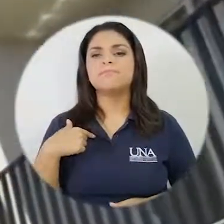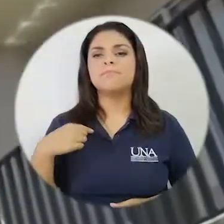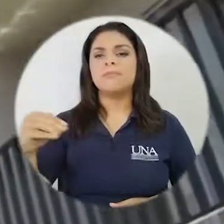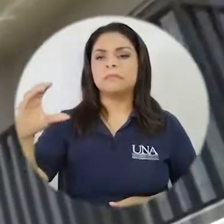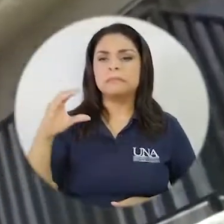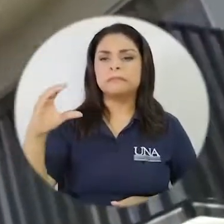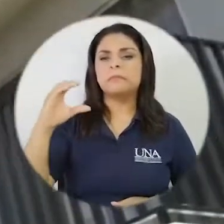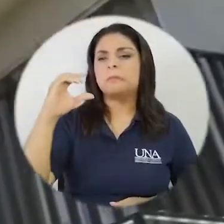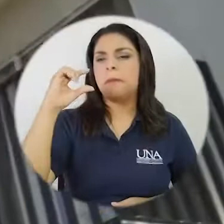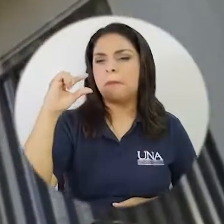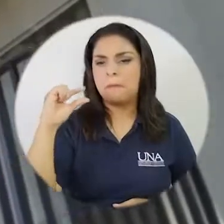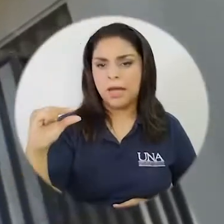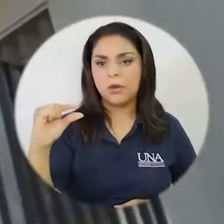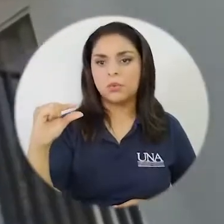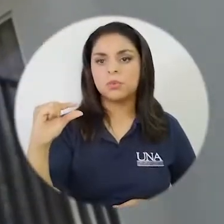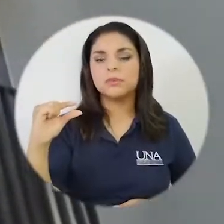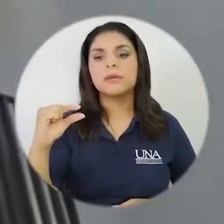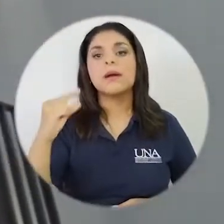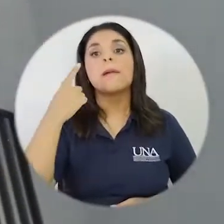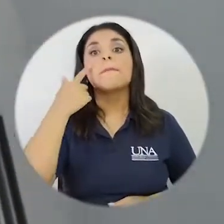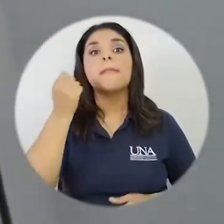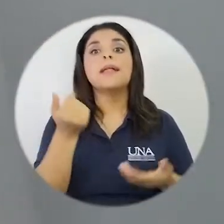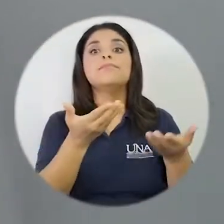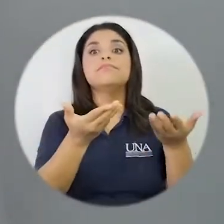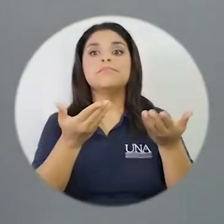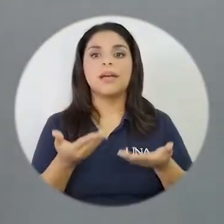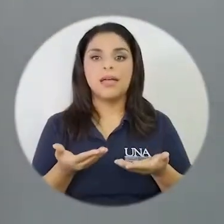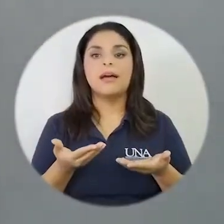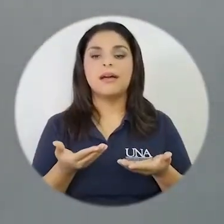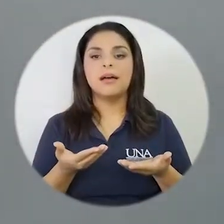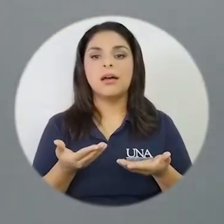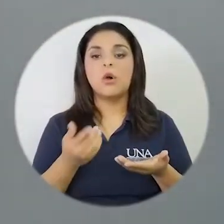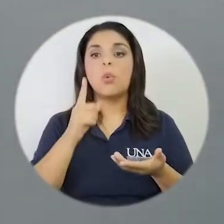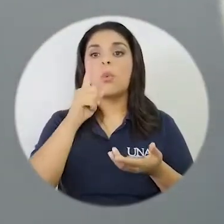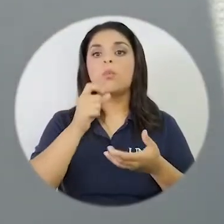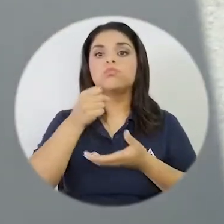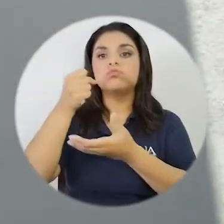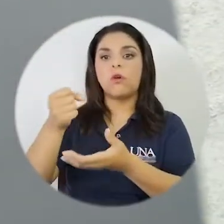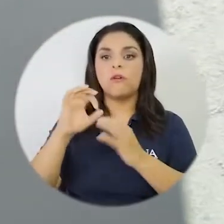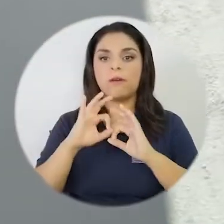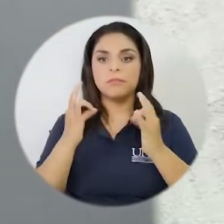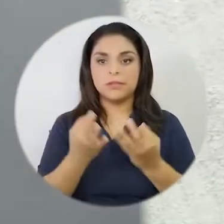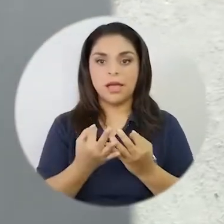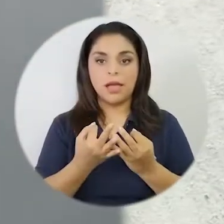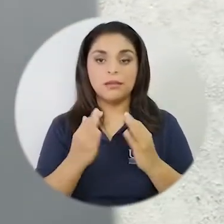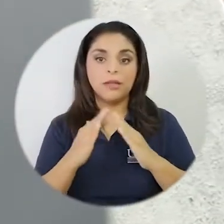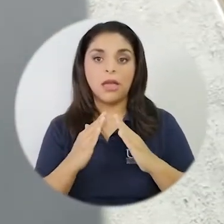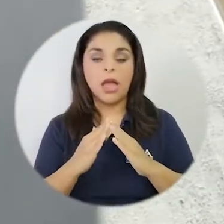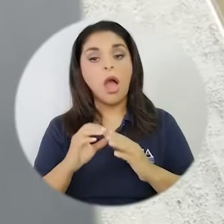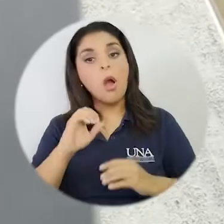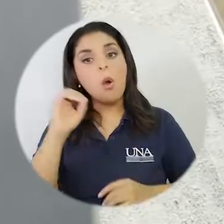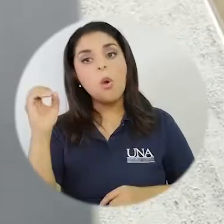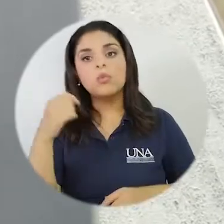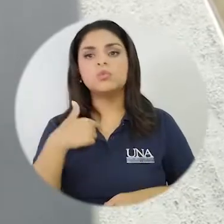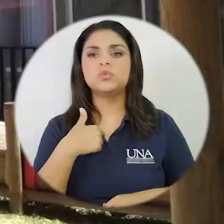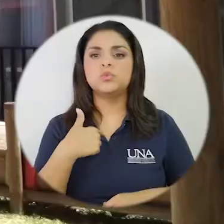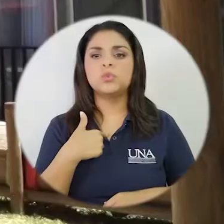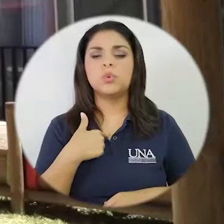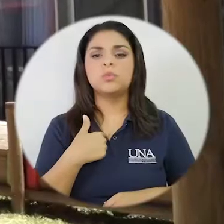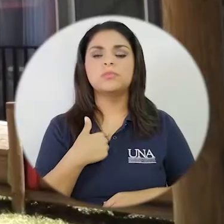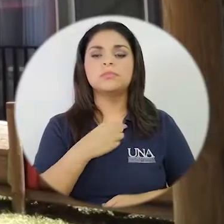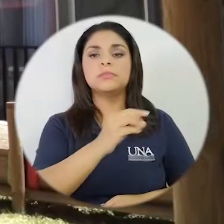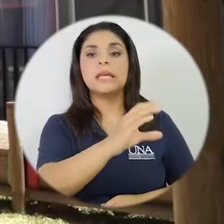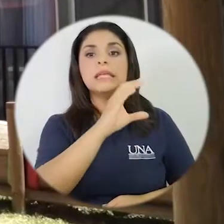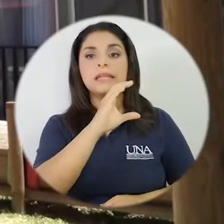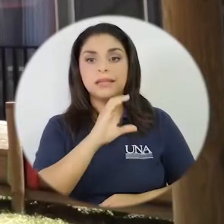tengo que tener ingresos muy bajos para ser candidato a un bono familiar de vivienda, o tengo que tener